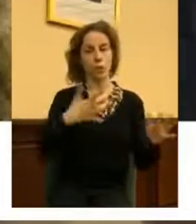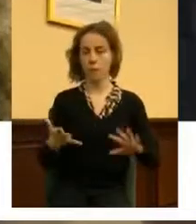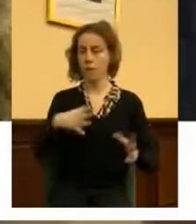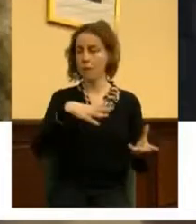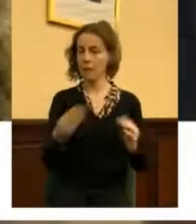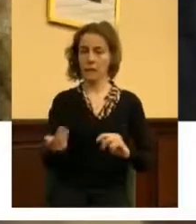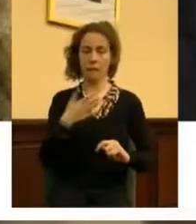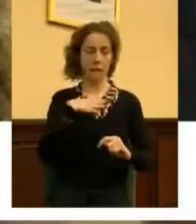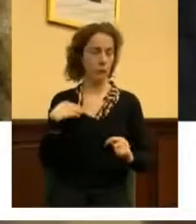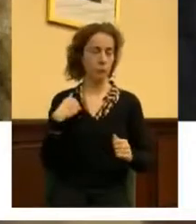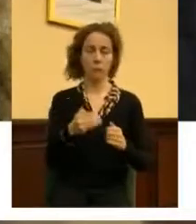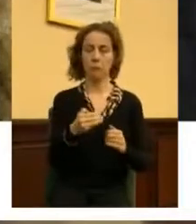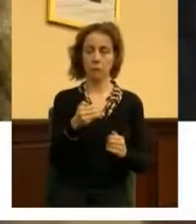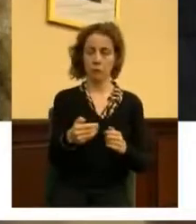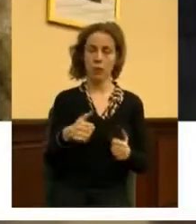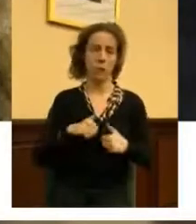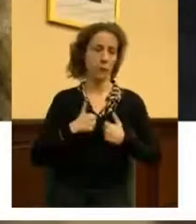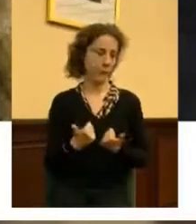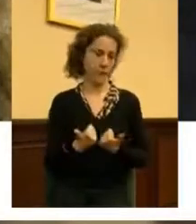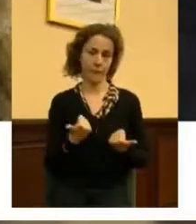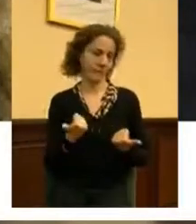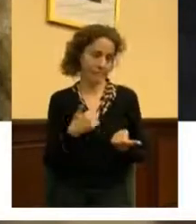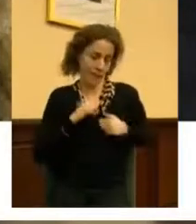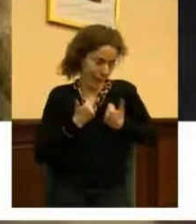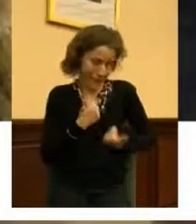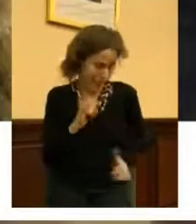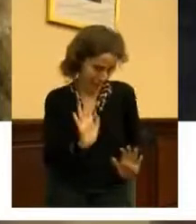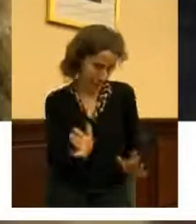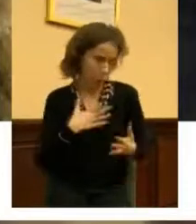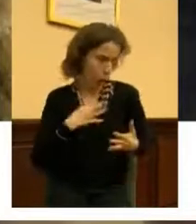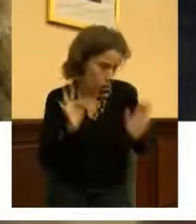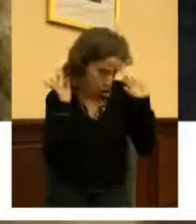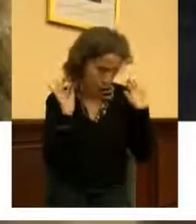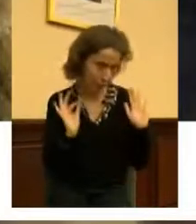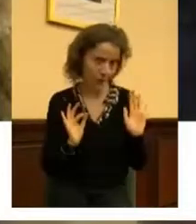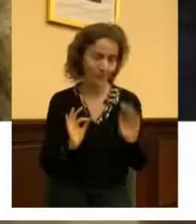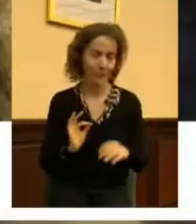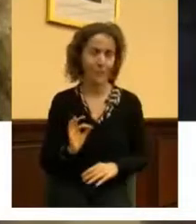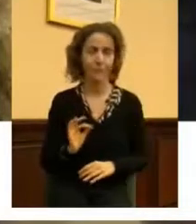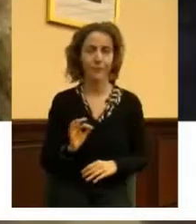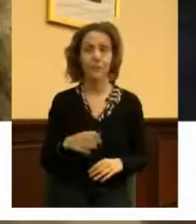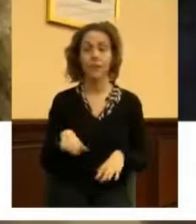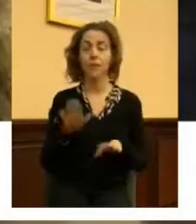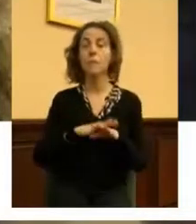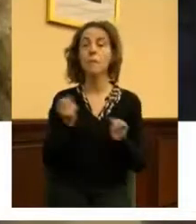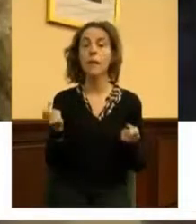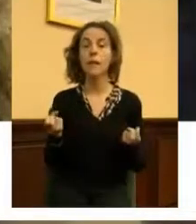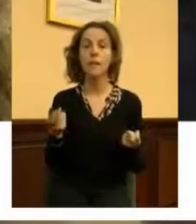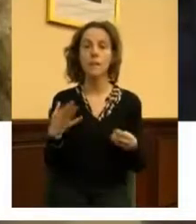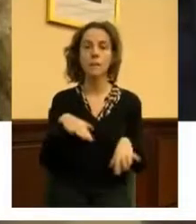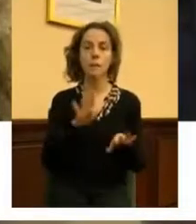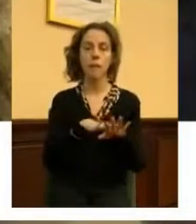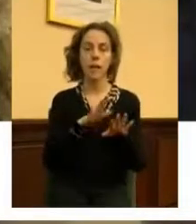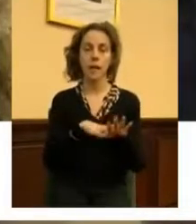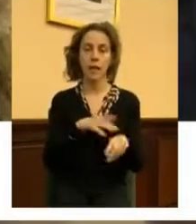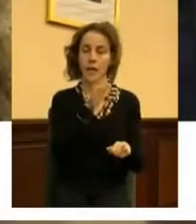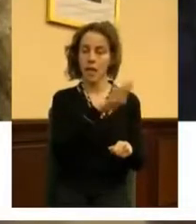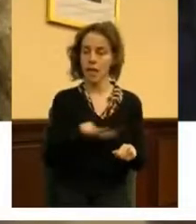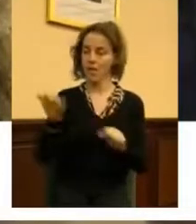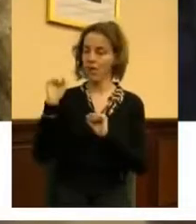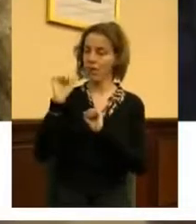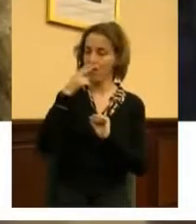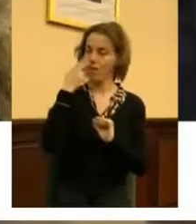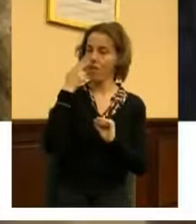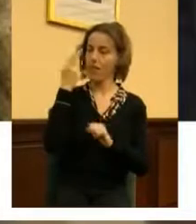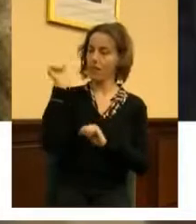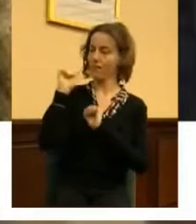comience, bueno, que comience cuando se pueda. ¿Para qué? Pues para que la defensa de los